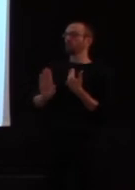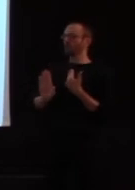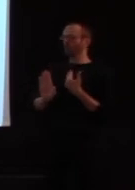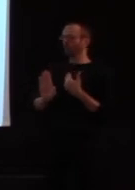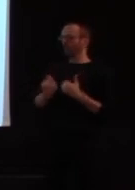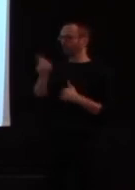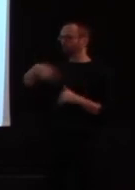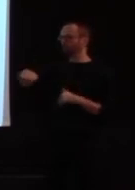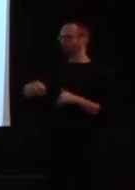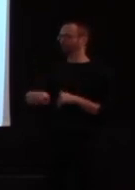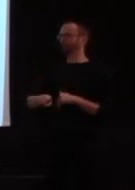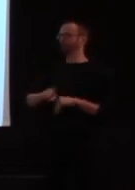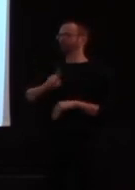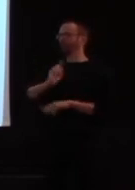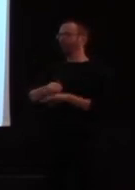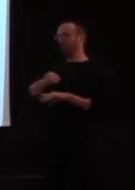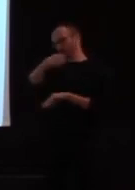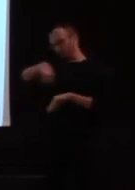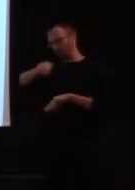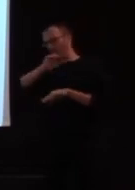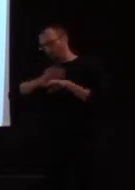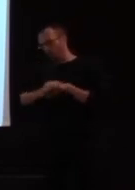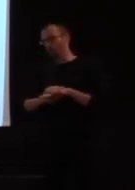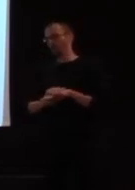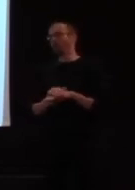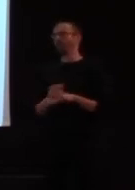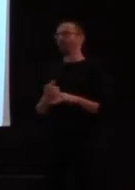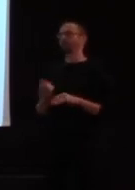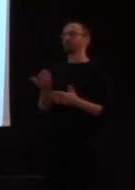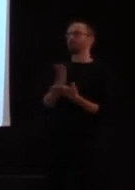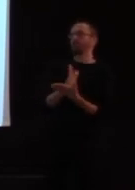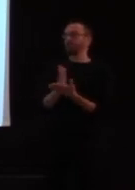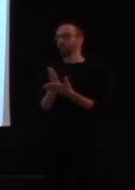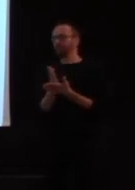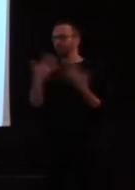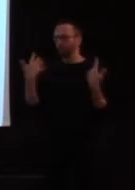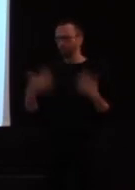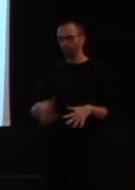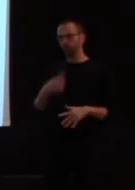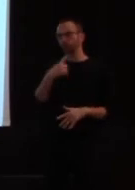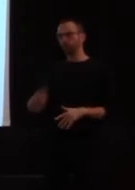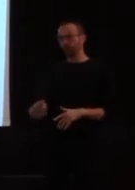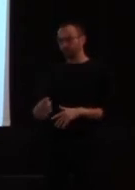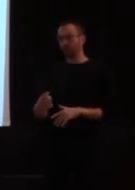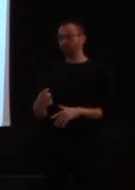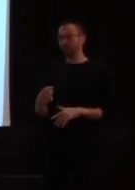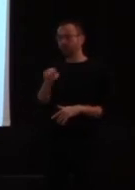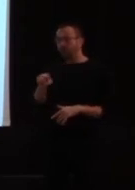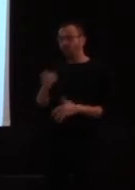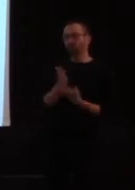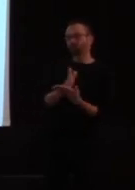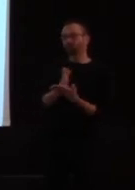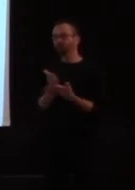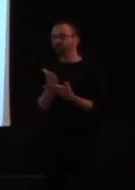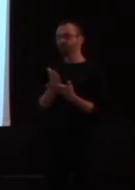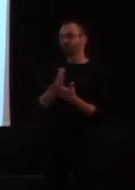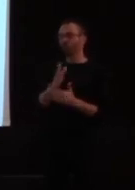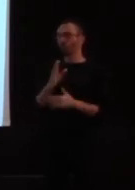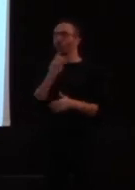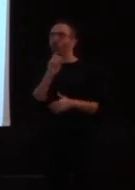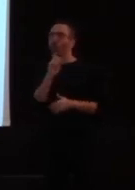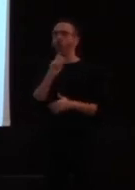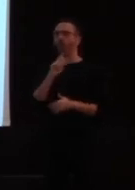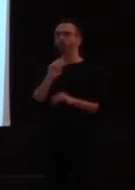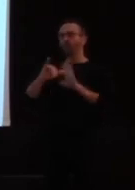de distancia y de autoridad. Esta combinación que tiene este magistral es buena parte del éxito de nuestro como